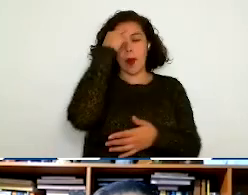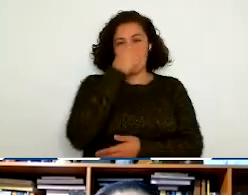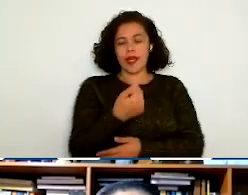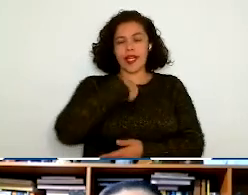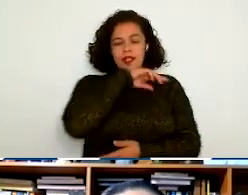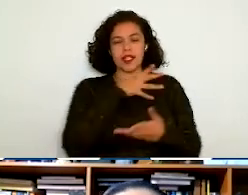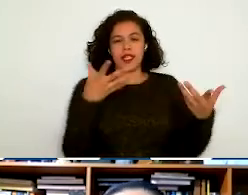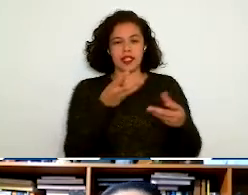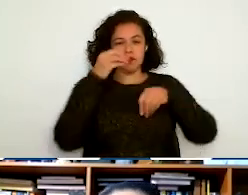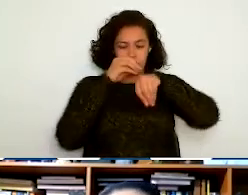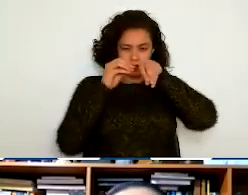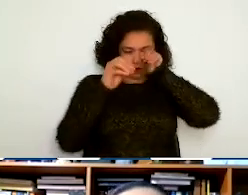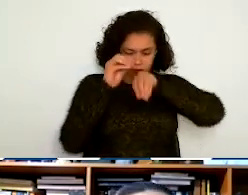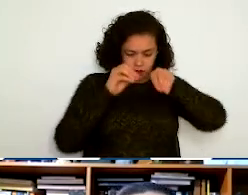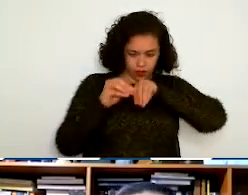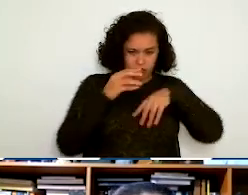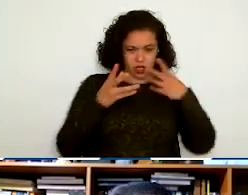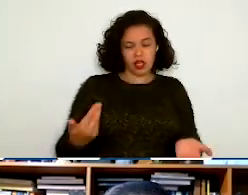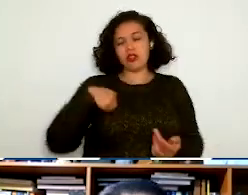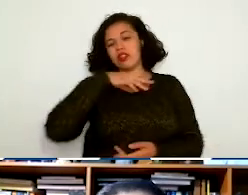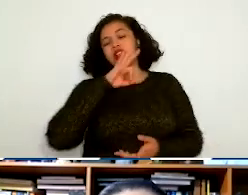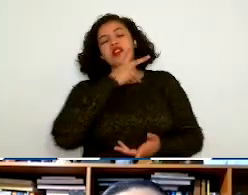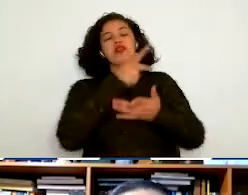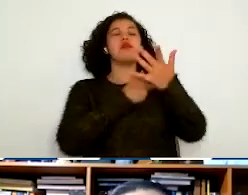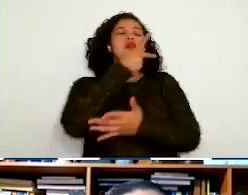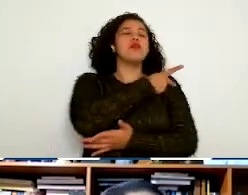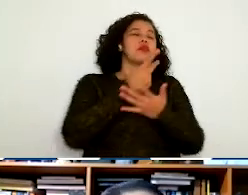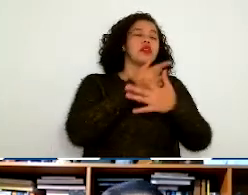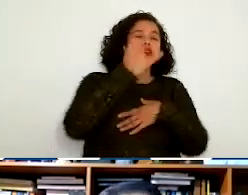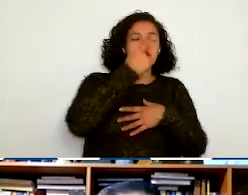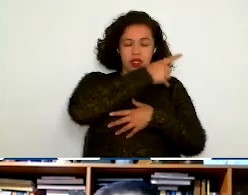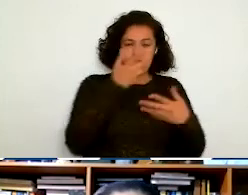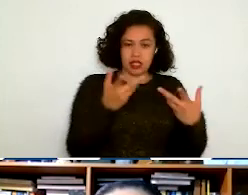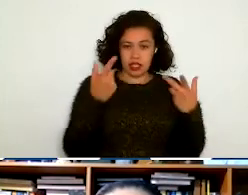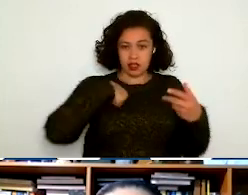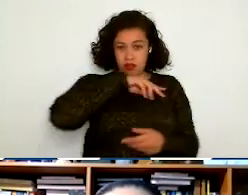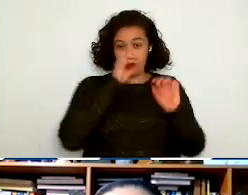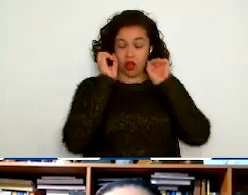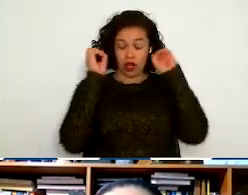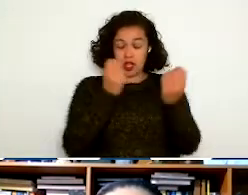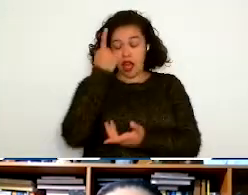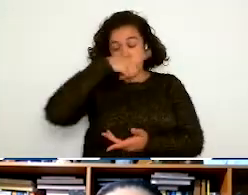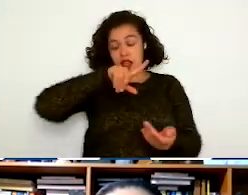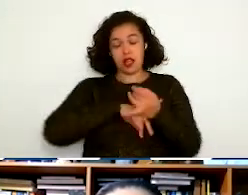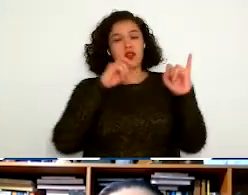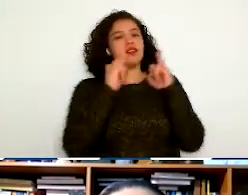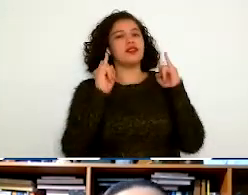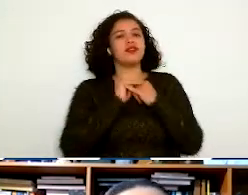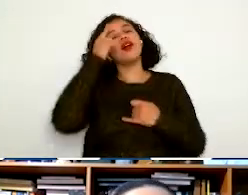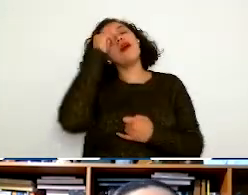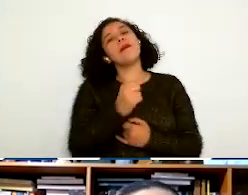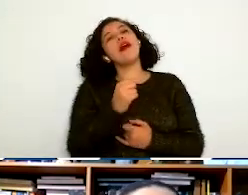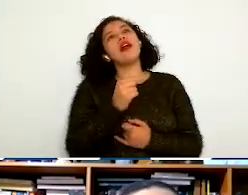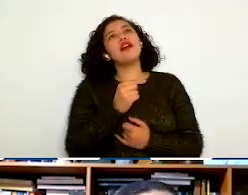nosotros establecemos, si tenemos programas, proyectos a ejecutar, es decir, la organización misma al interior de la institución para